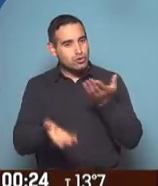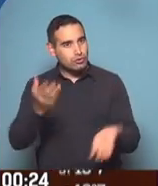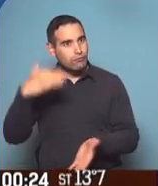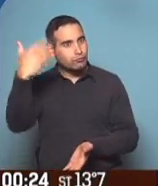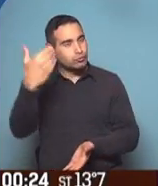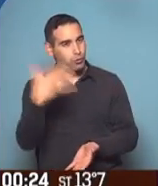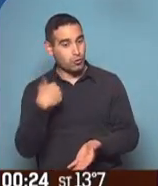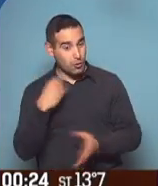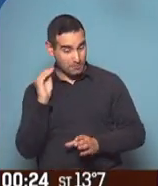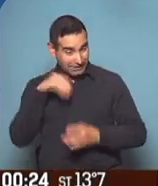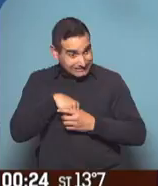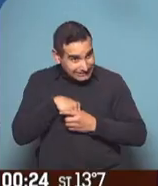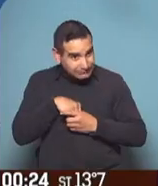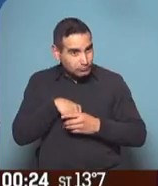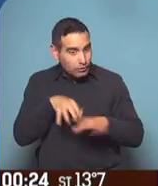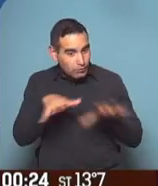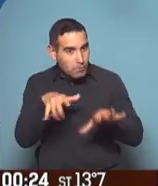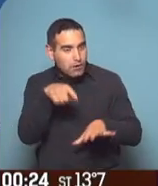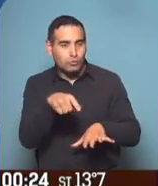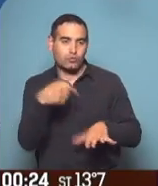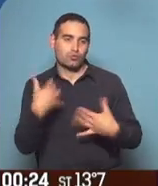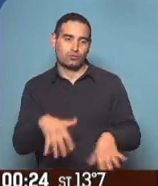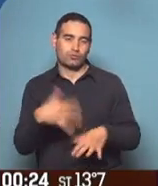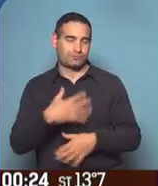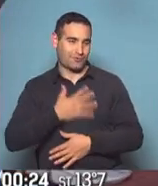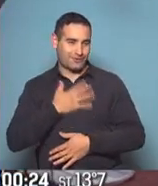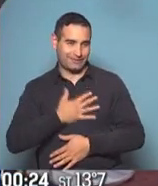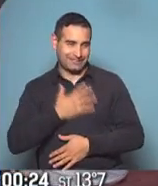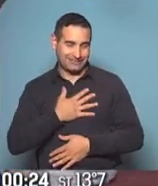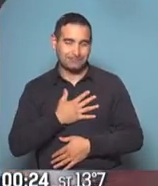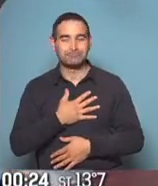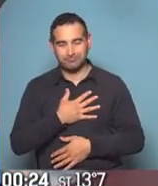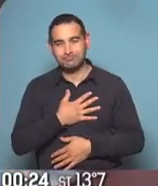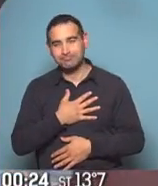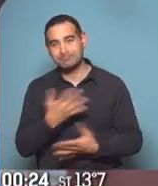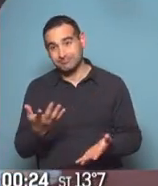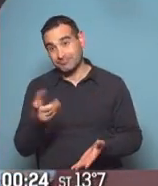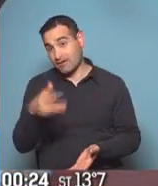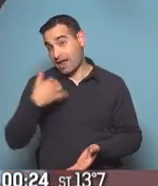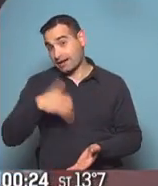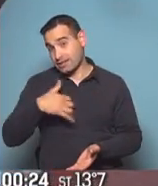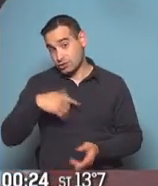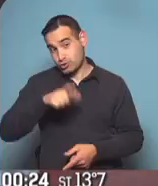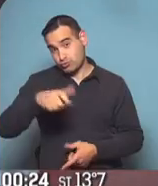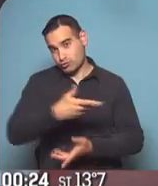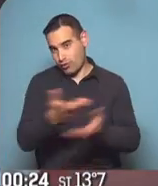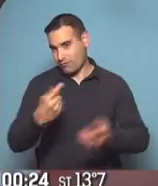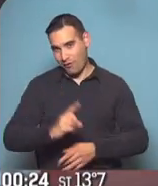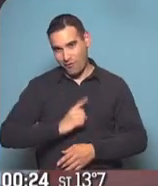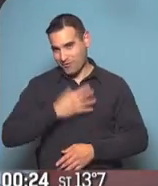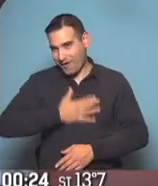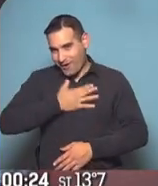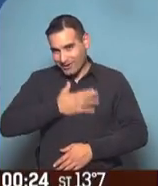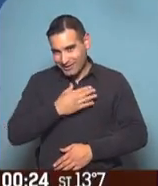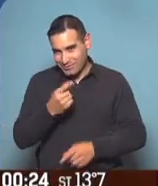en ese gran evento es una satisfacción enorme por supuesto y como argentinos sumamente orgullosos y